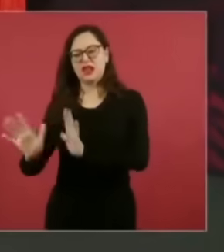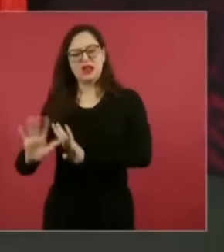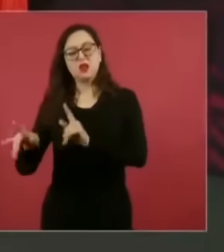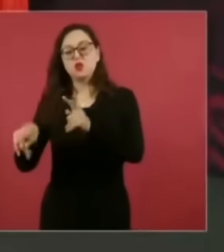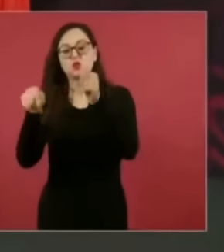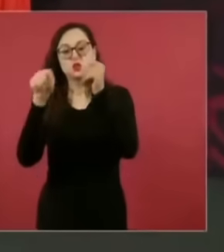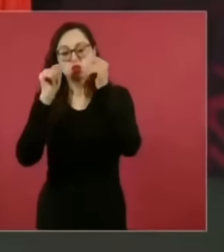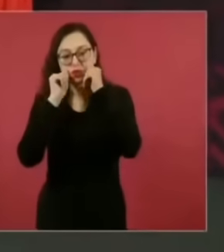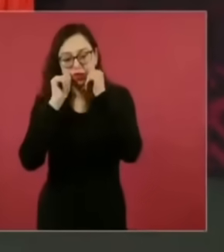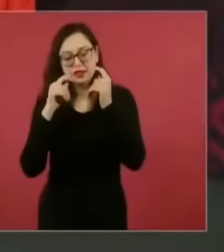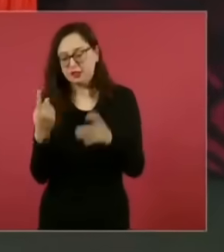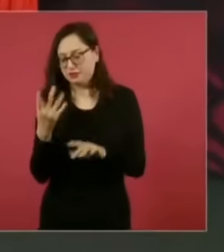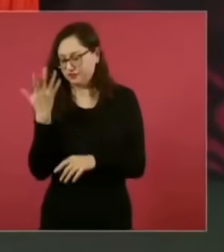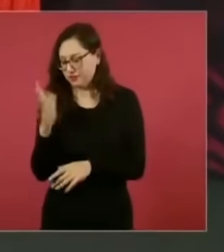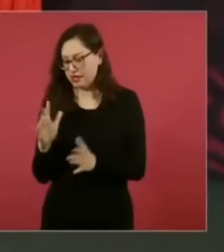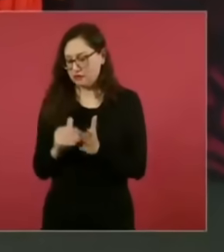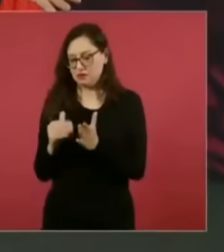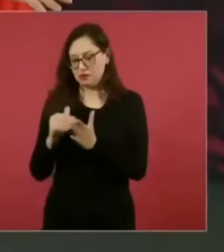propósito de decir, a ver,